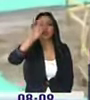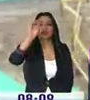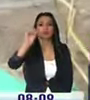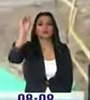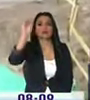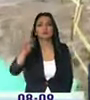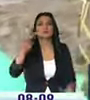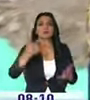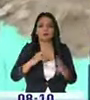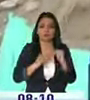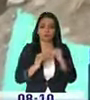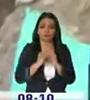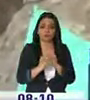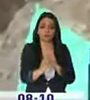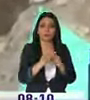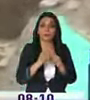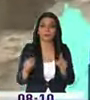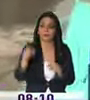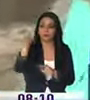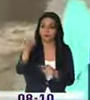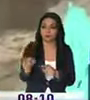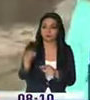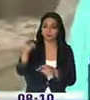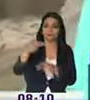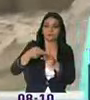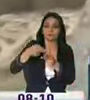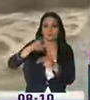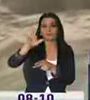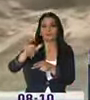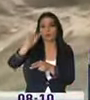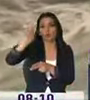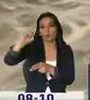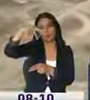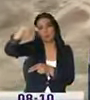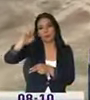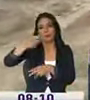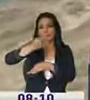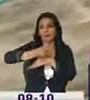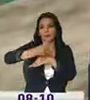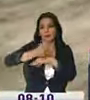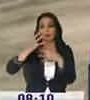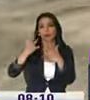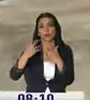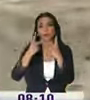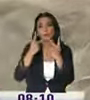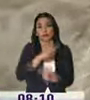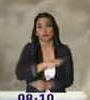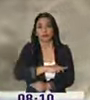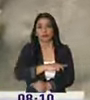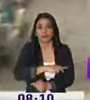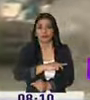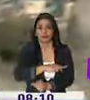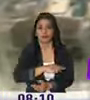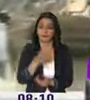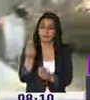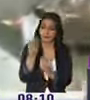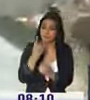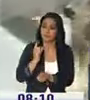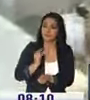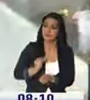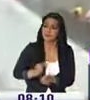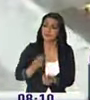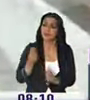78%, pero vamos a hablar con Juan Pablo Solórzano, quien es gerente de la empresa de obras públicas Metropolitana, para que nos cuente a detalle qué es lo que se